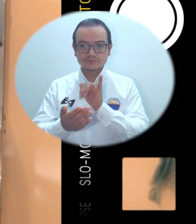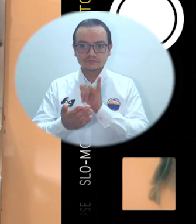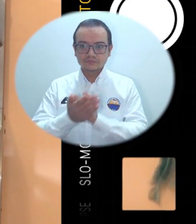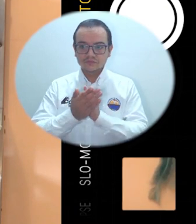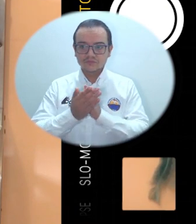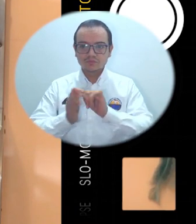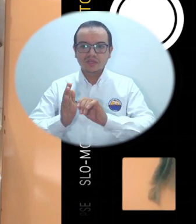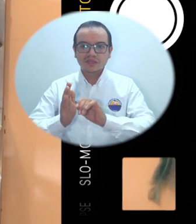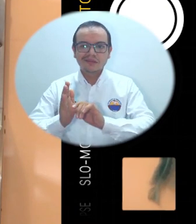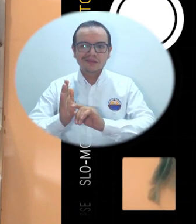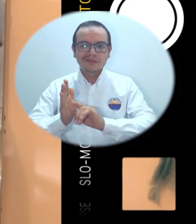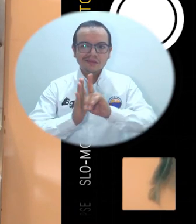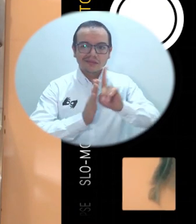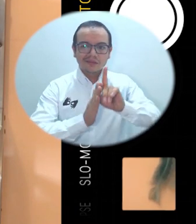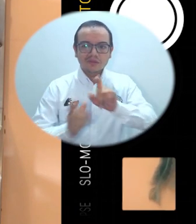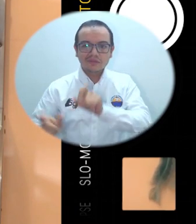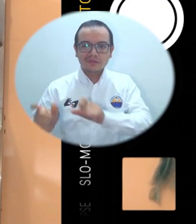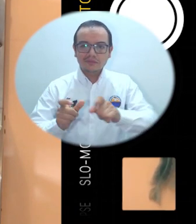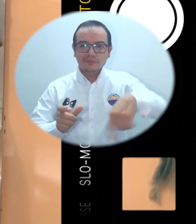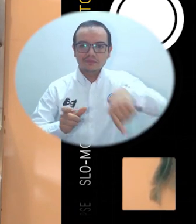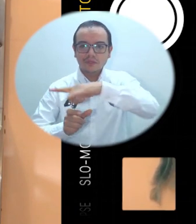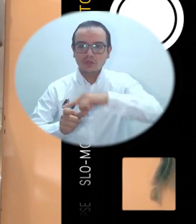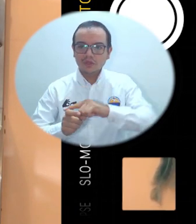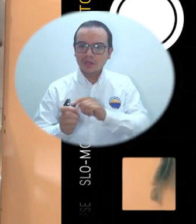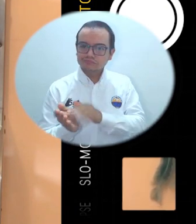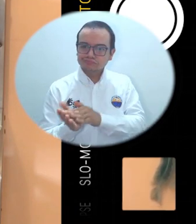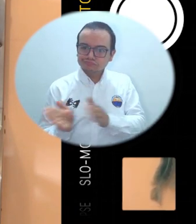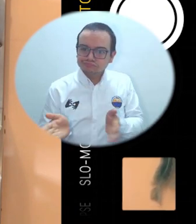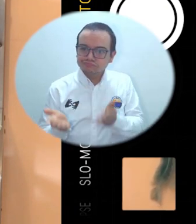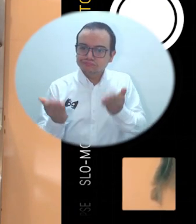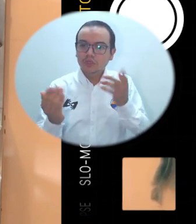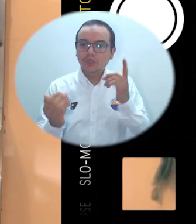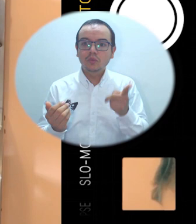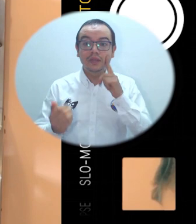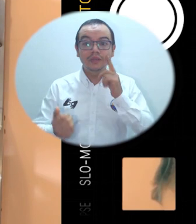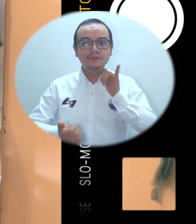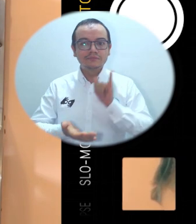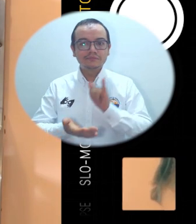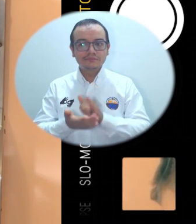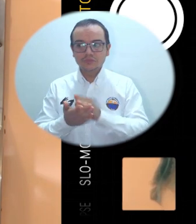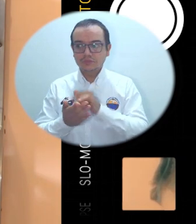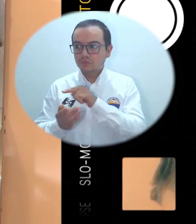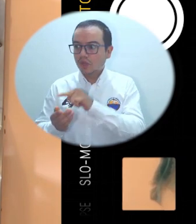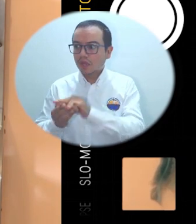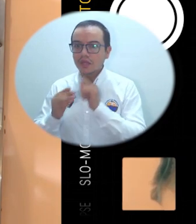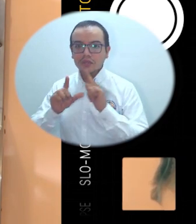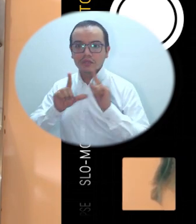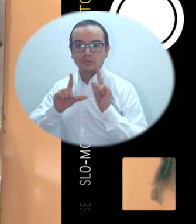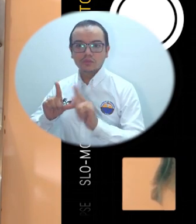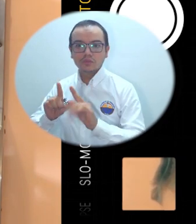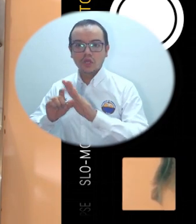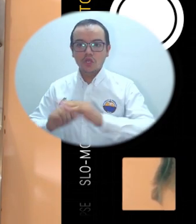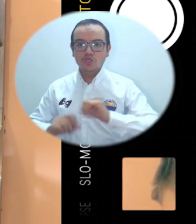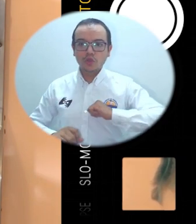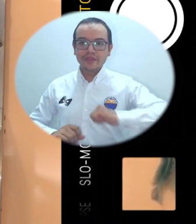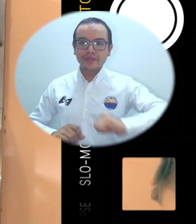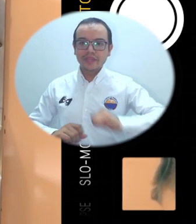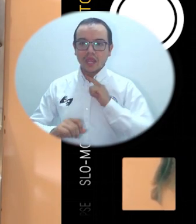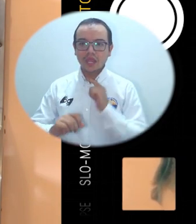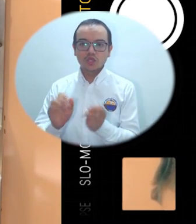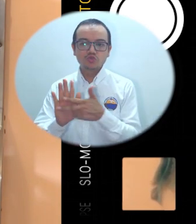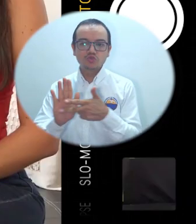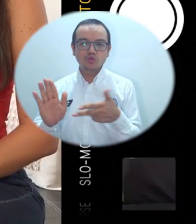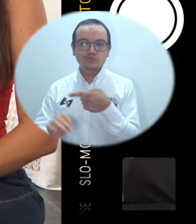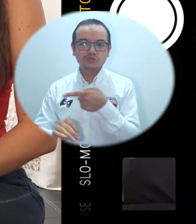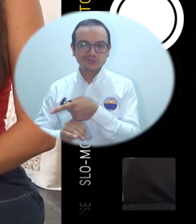Promoviendo el desarrollo humano en la sociedad, Unimagdalena graduó virtualmente su primera corte de especialistas en Derecho